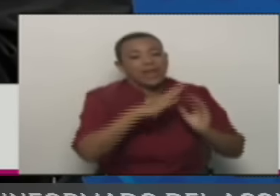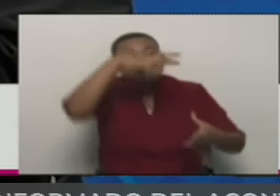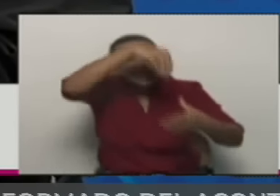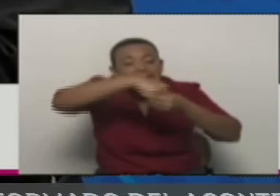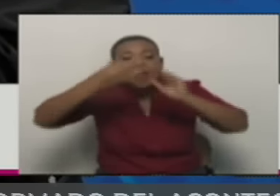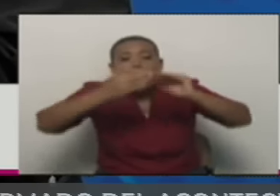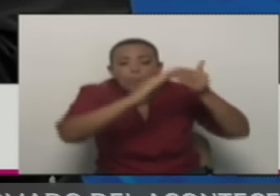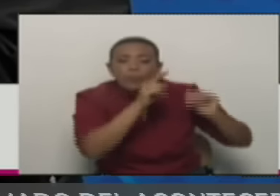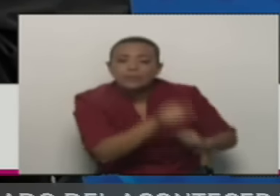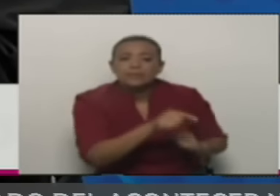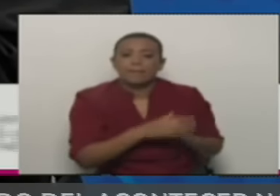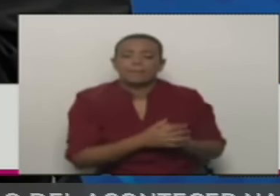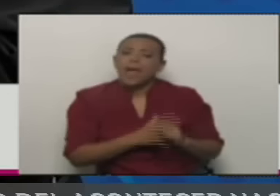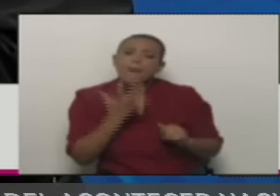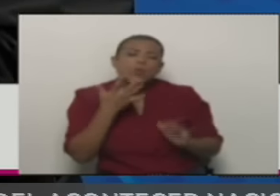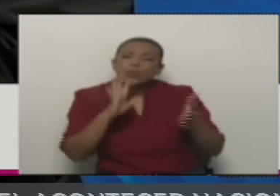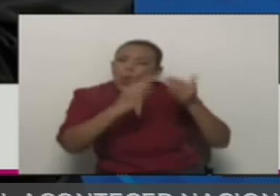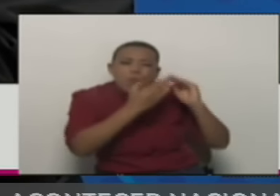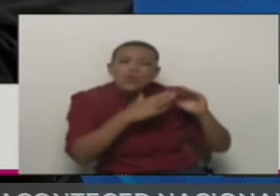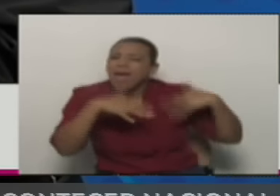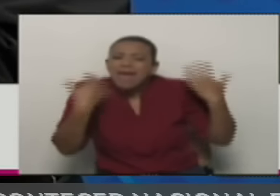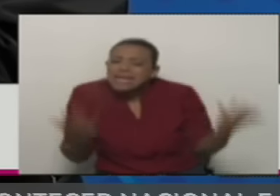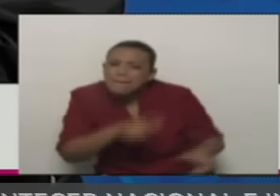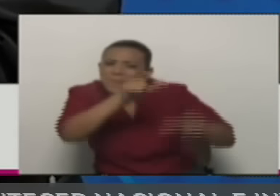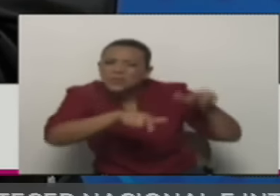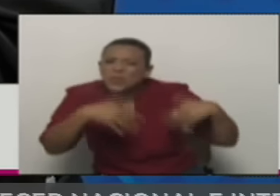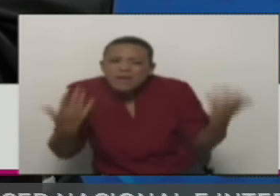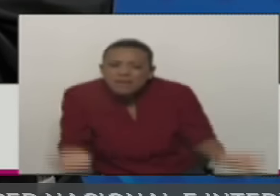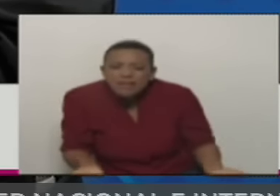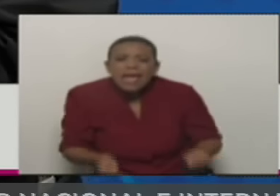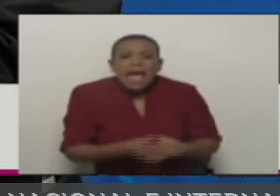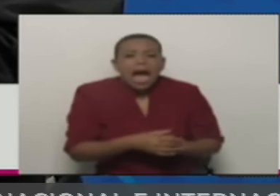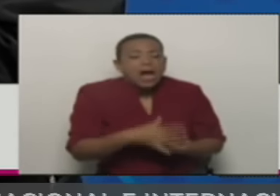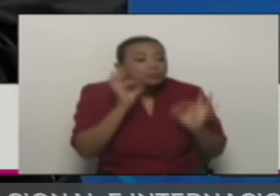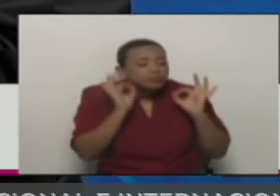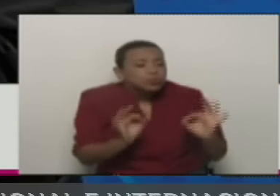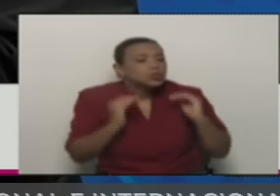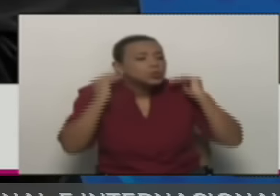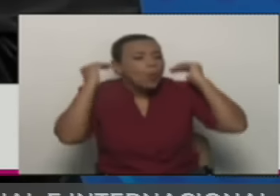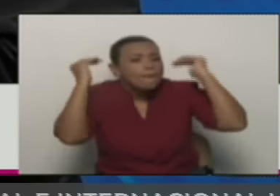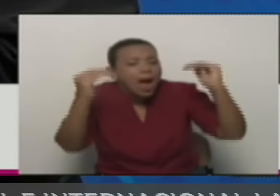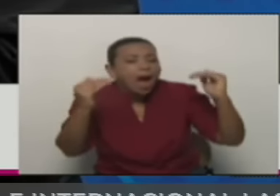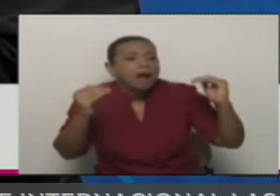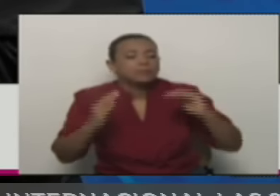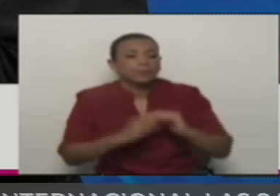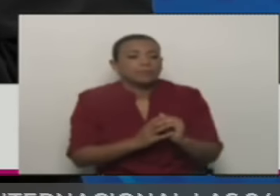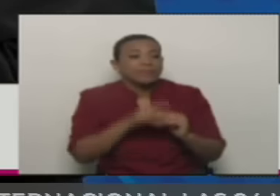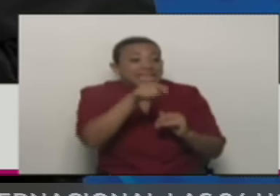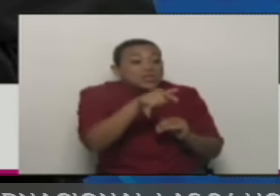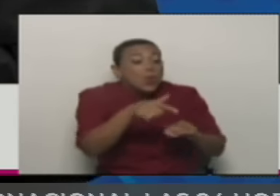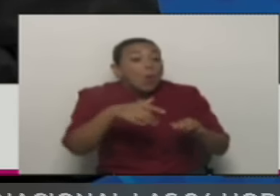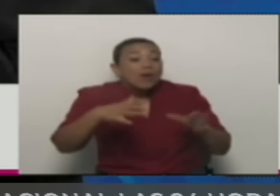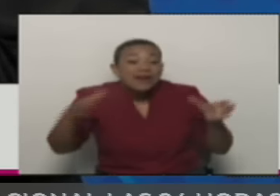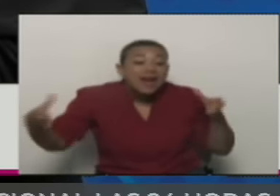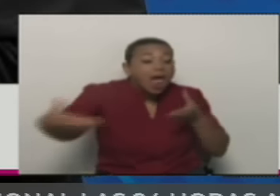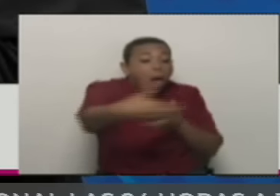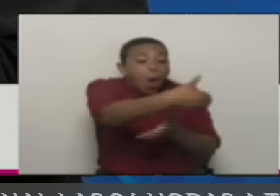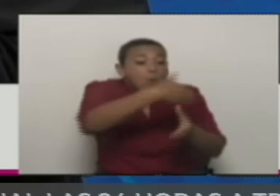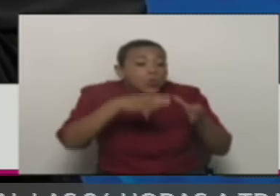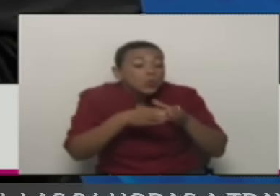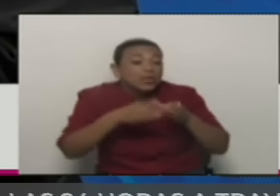Estamos entonces hablando de la comunidad y una instancia superior que es el circuito comunal, que reúne